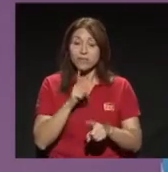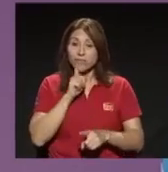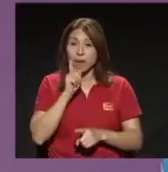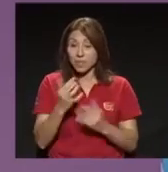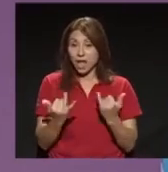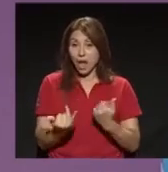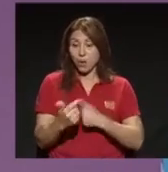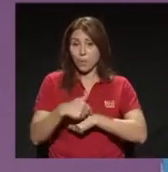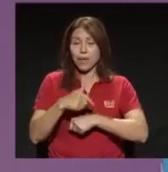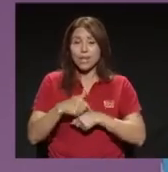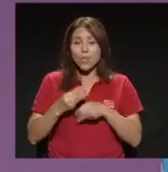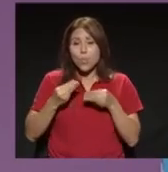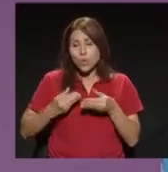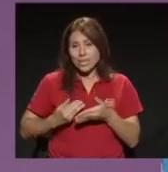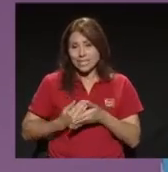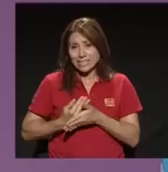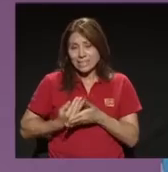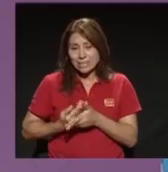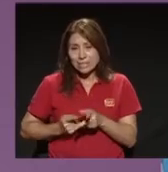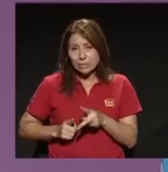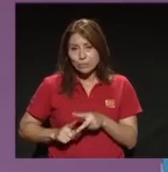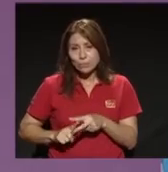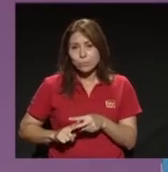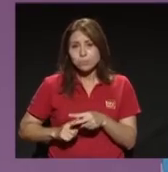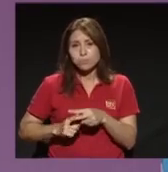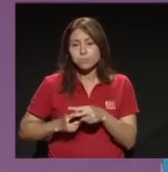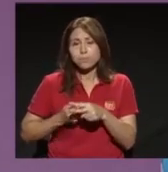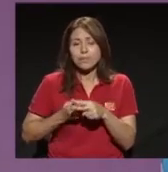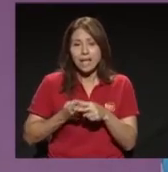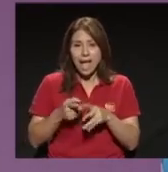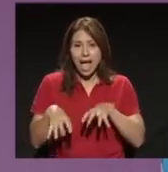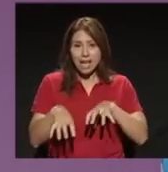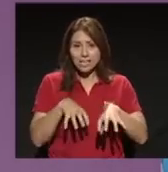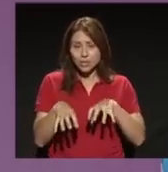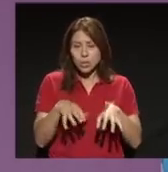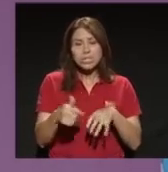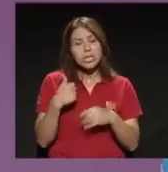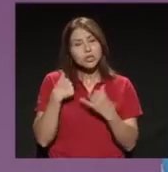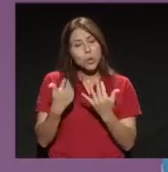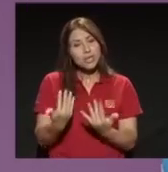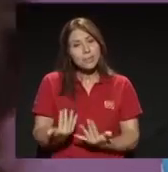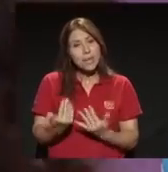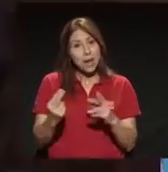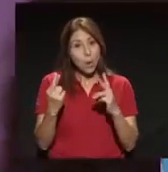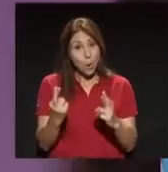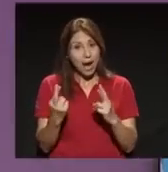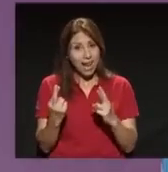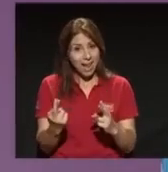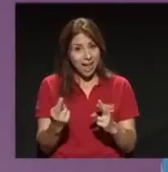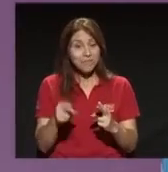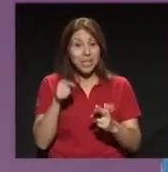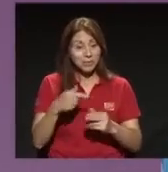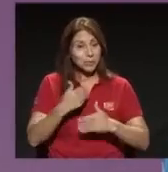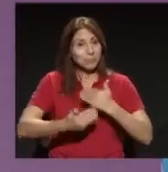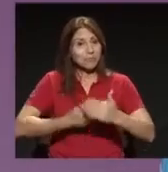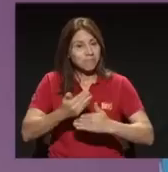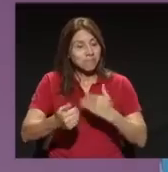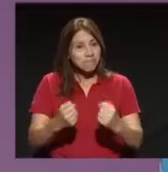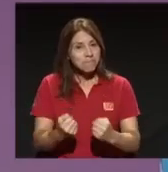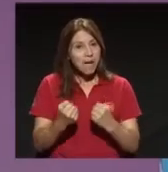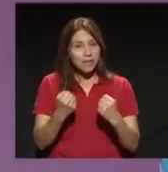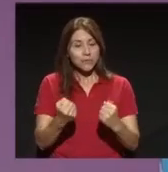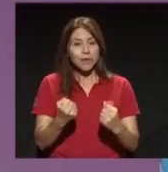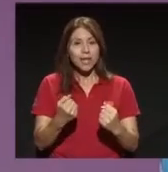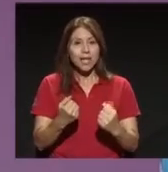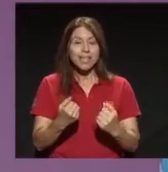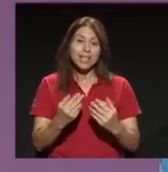muy incipiente digamos de aquí yo esperaría que ojalá digamos esto vaya tomando falsa verdad y que